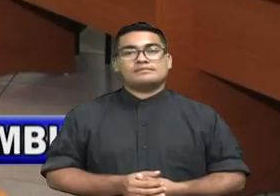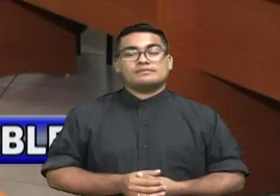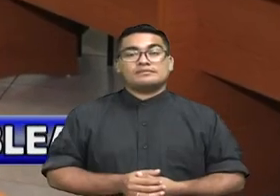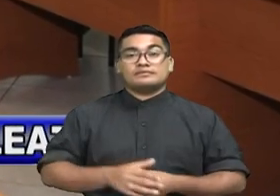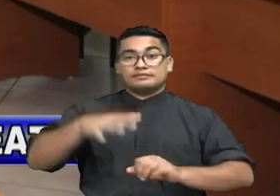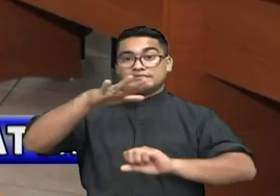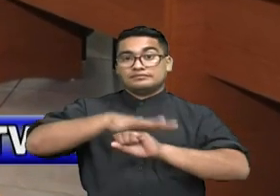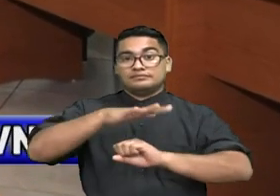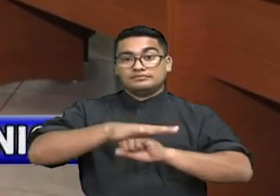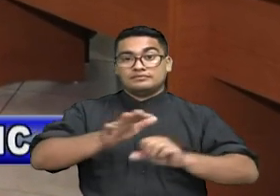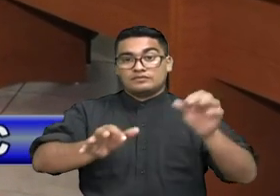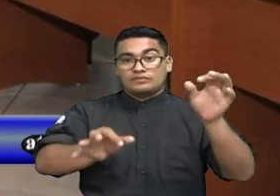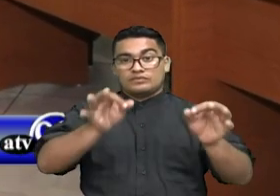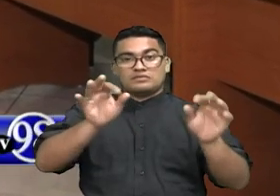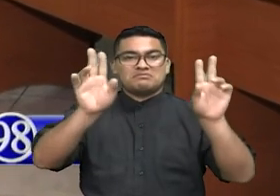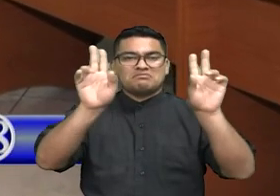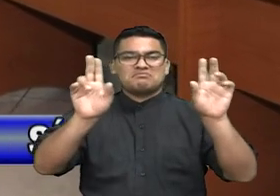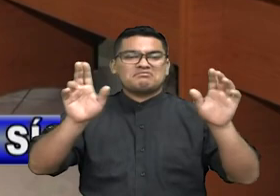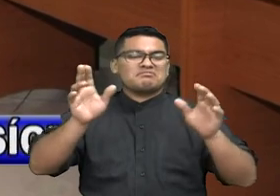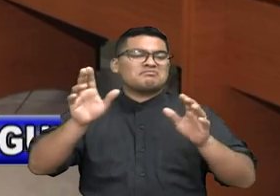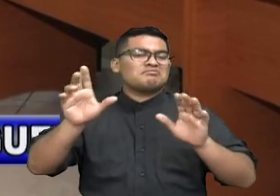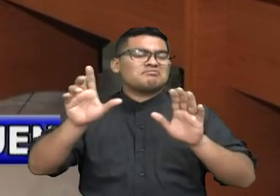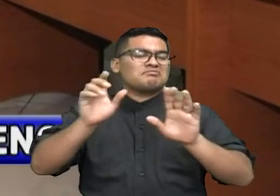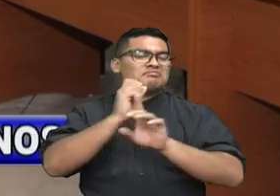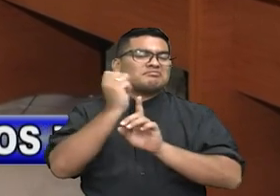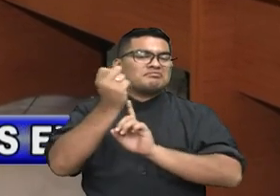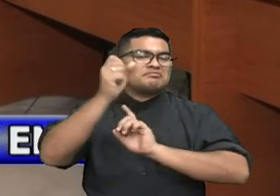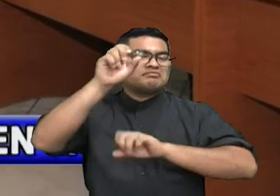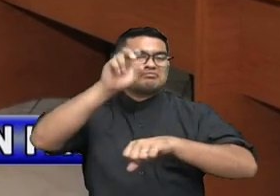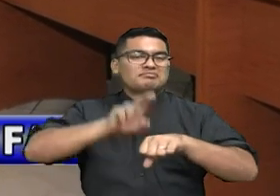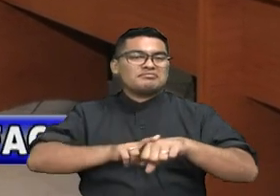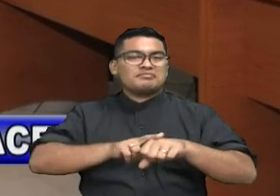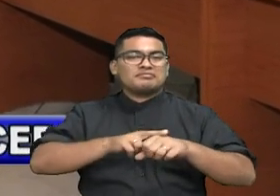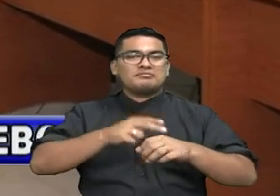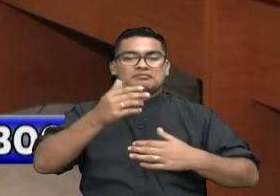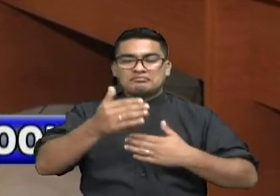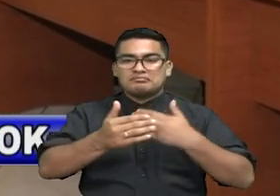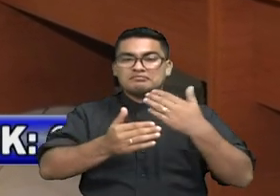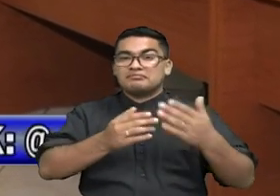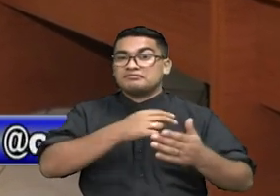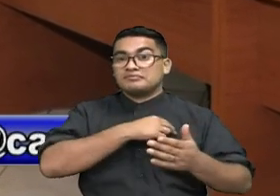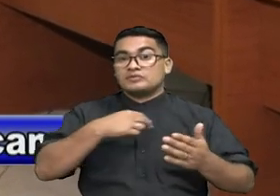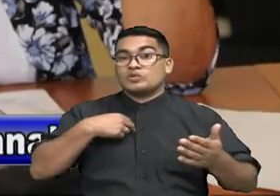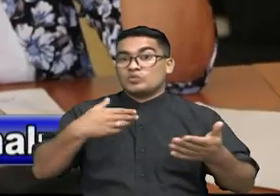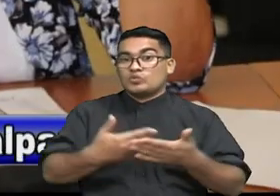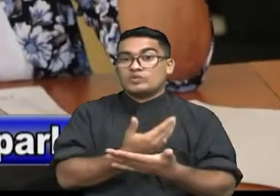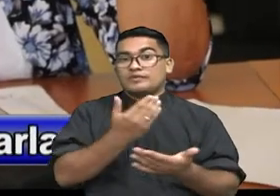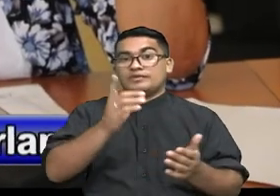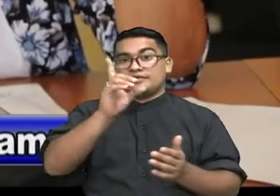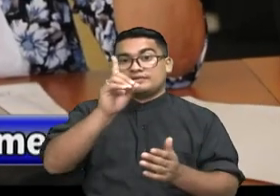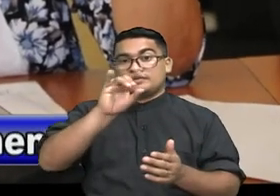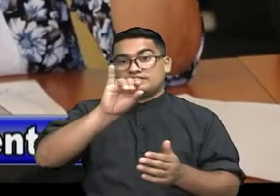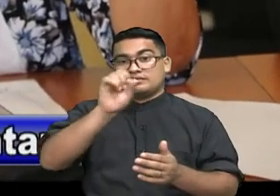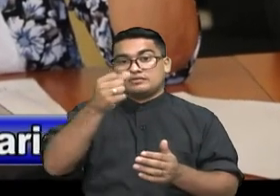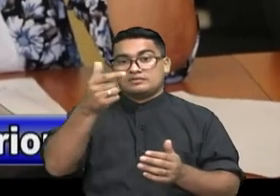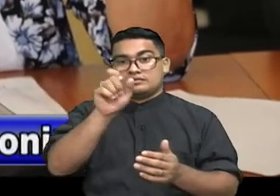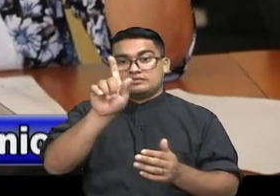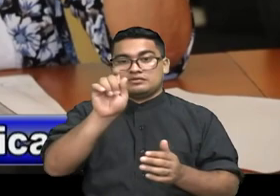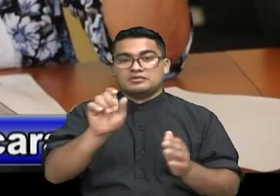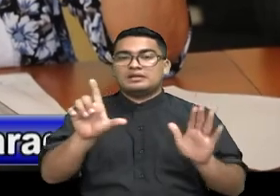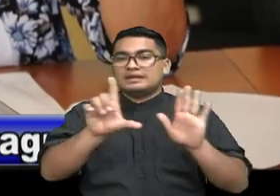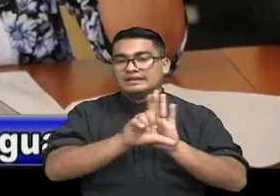La Comisión de Justicia y Asuntos Jurídicos de la Asamblea Nacional avanza en el proceso de creación de un nuevo digesto jurídico en materia